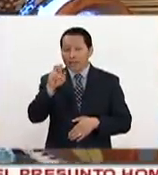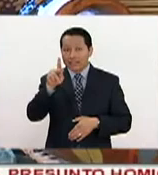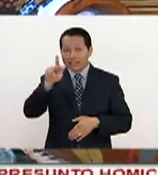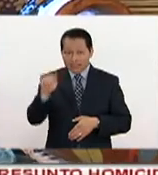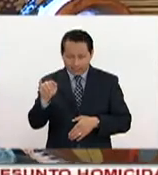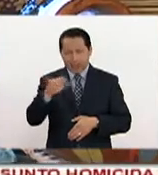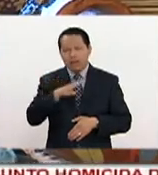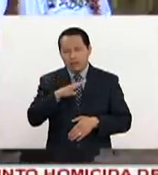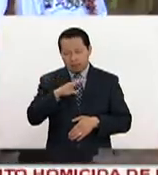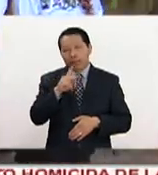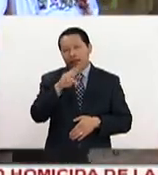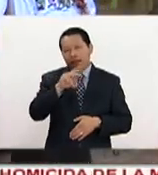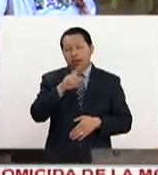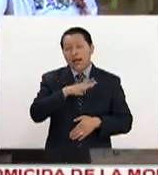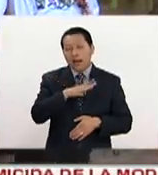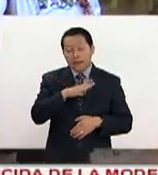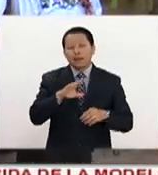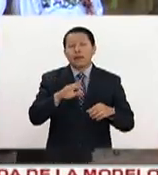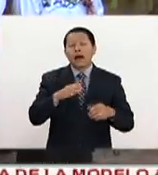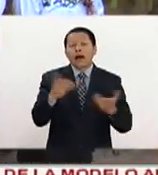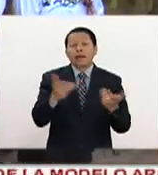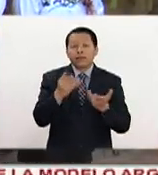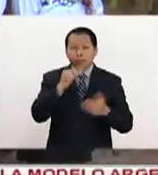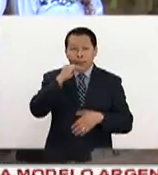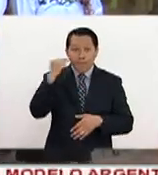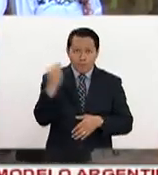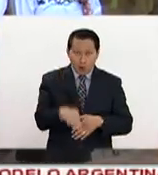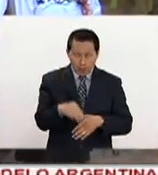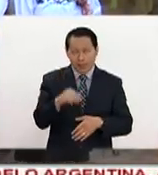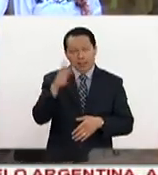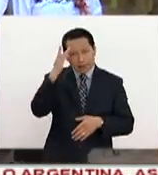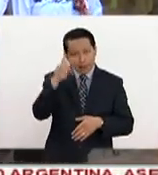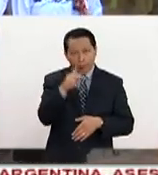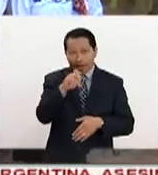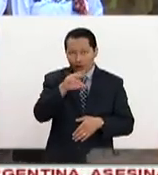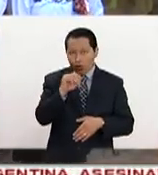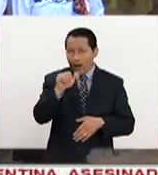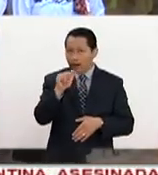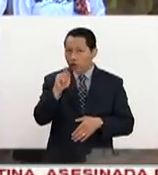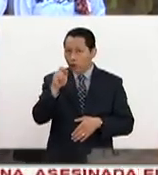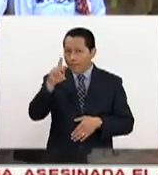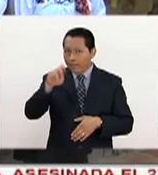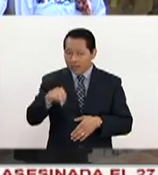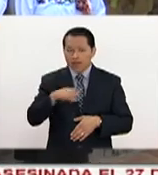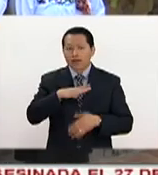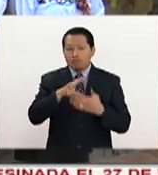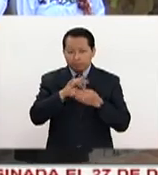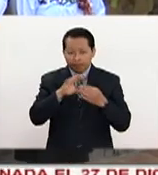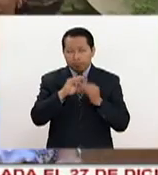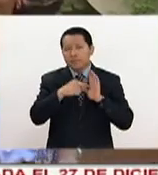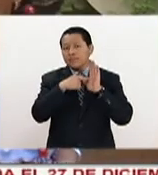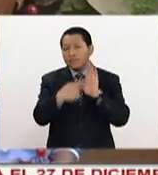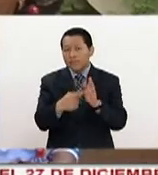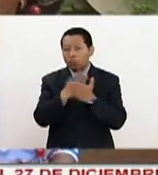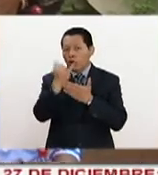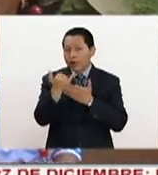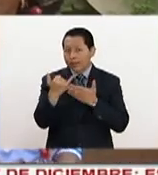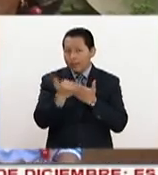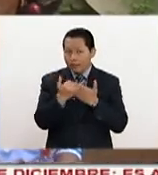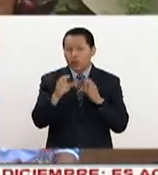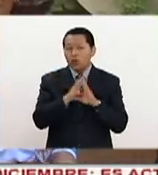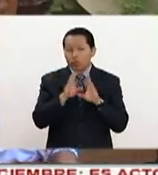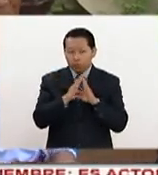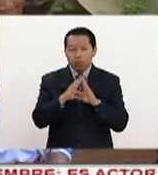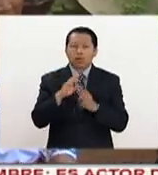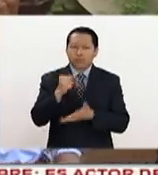México, se reunió con productores de mole en San Pedro Actopan. Les presentó su plan de trabajo en el que destacó que habrá un impulso significativo en la inversión